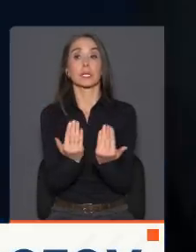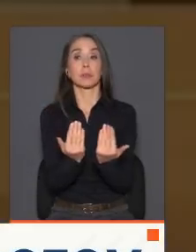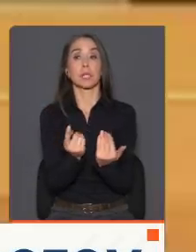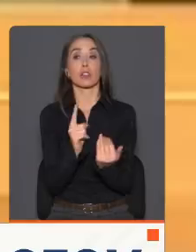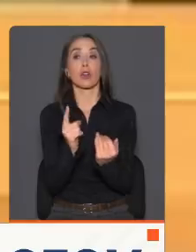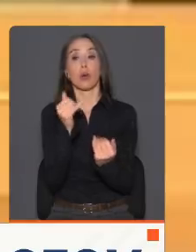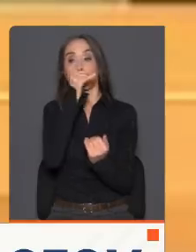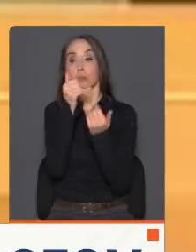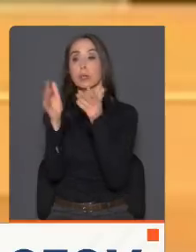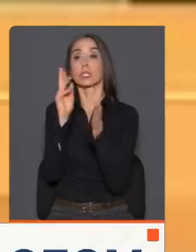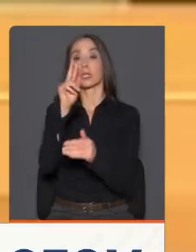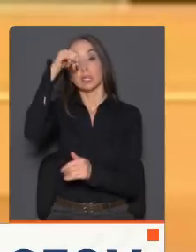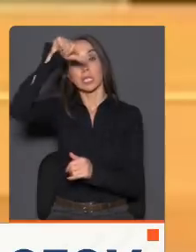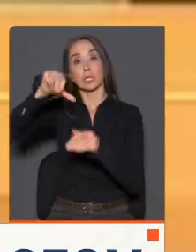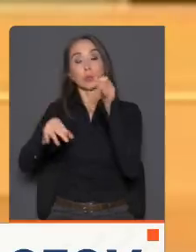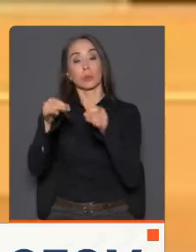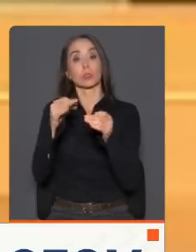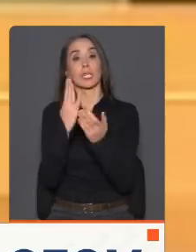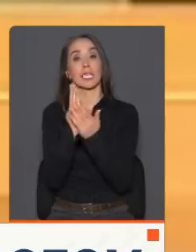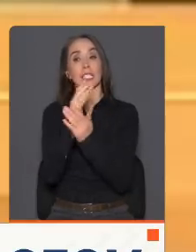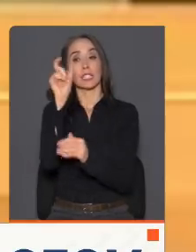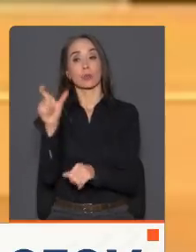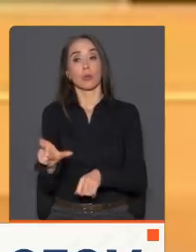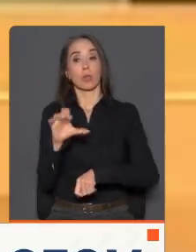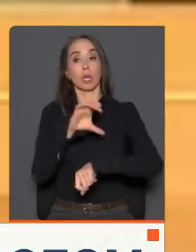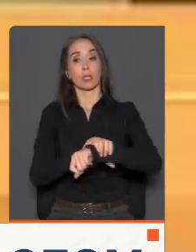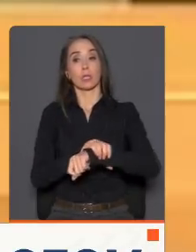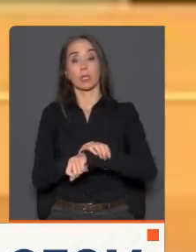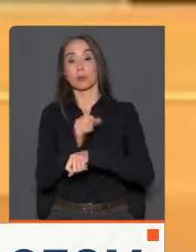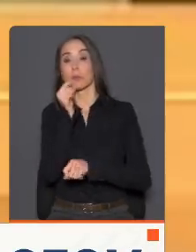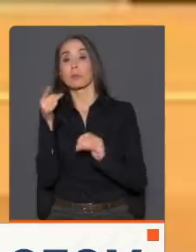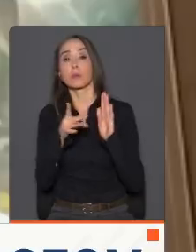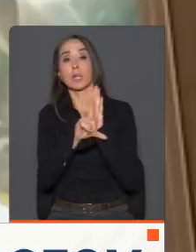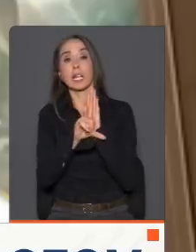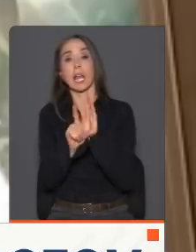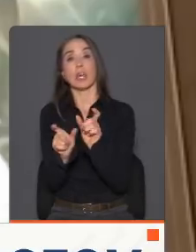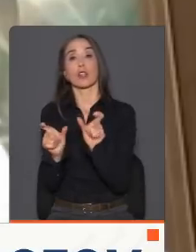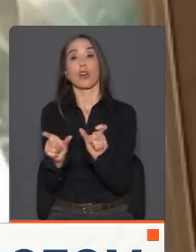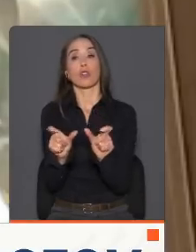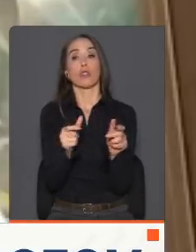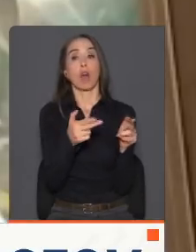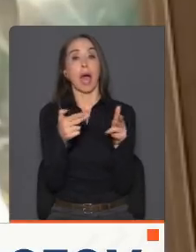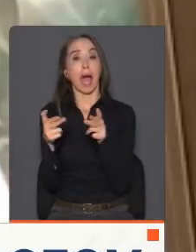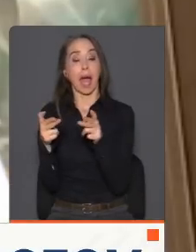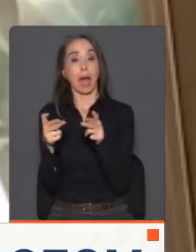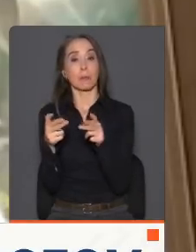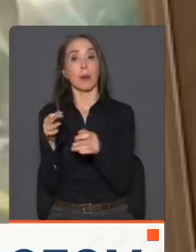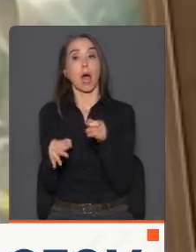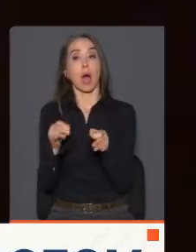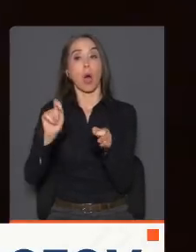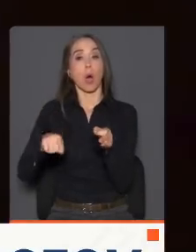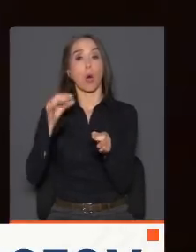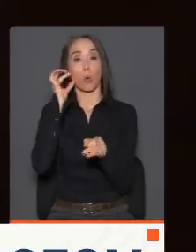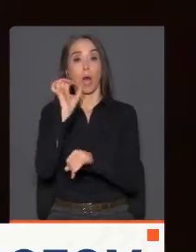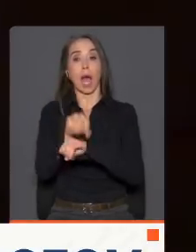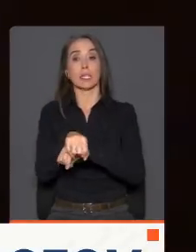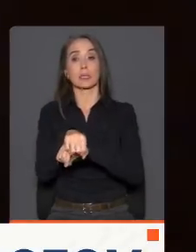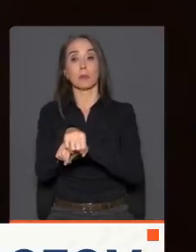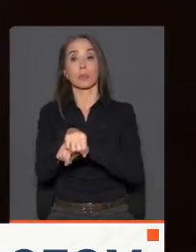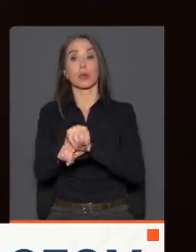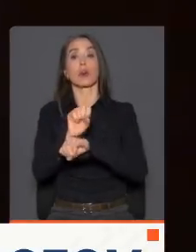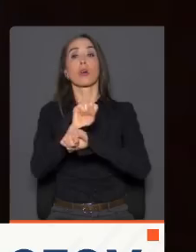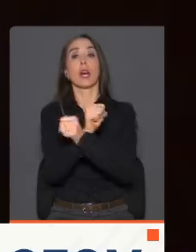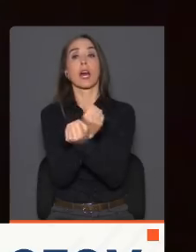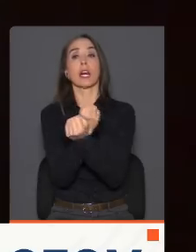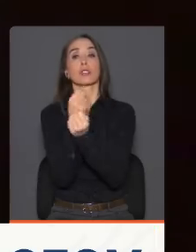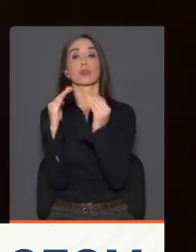impunidad. El estudiante detenido fue formalizado por ley de control de armas y la magistrado aceptó dejarlo con arresto